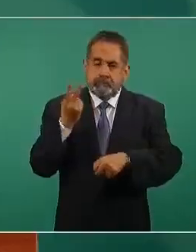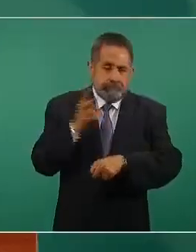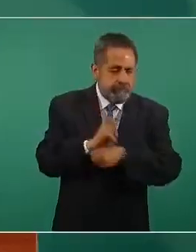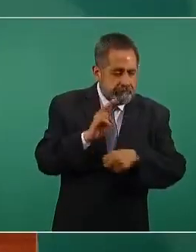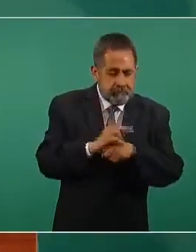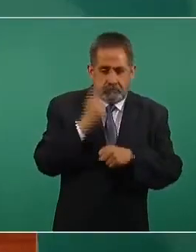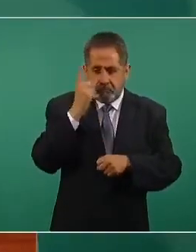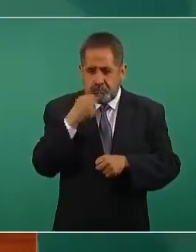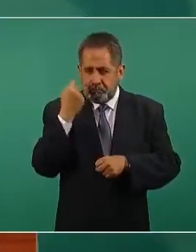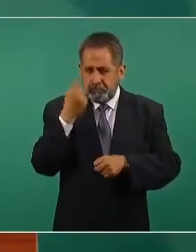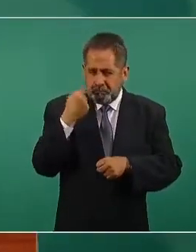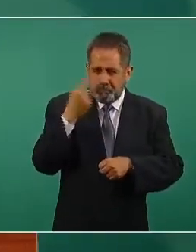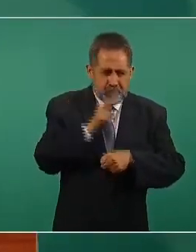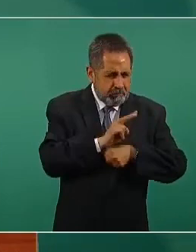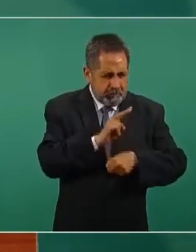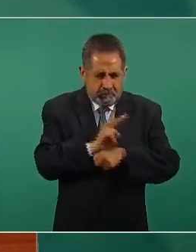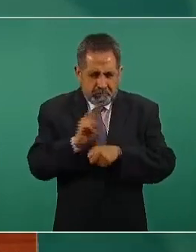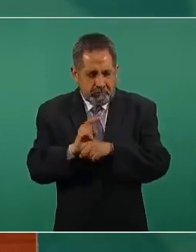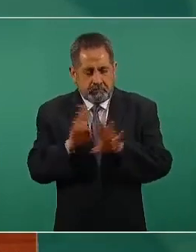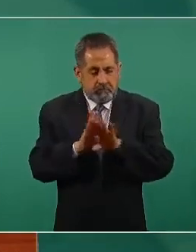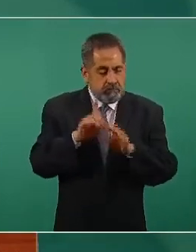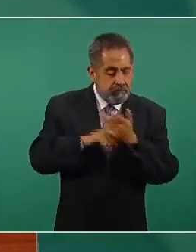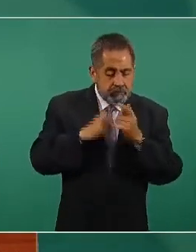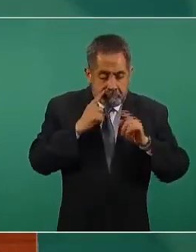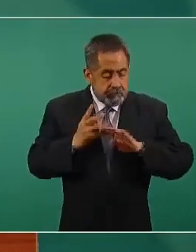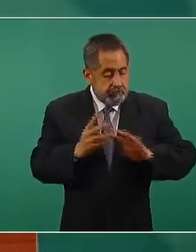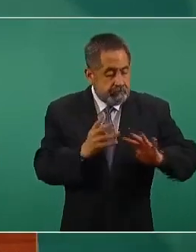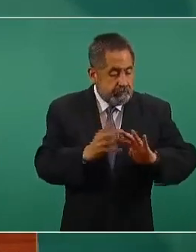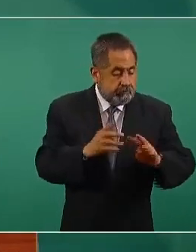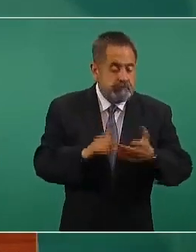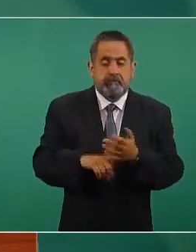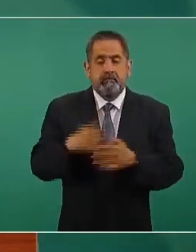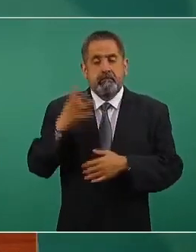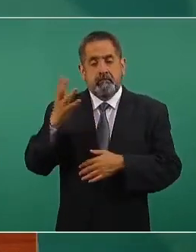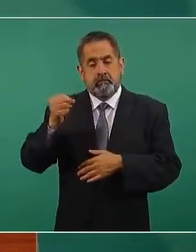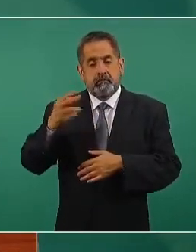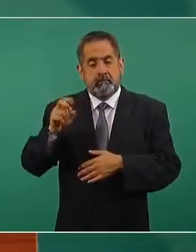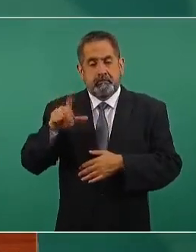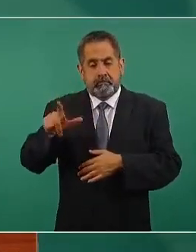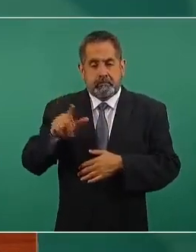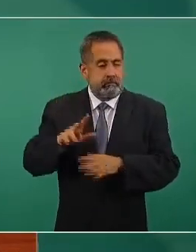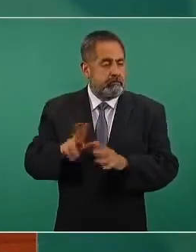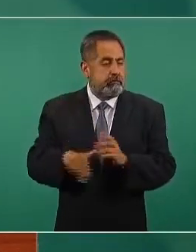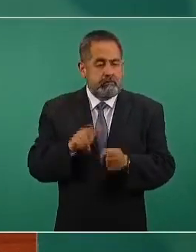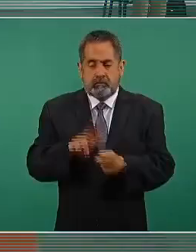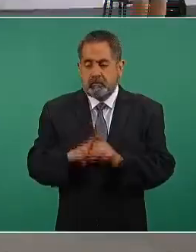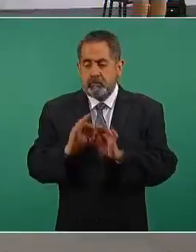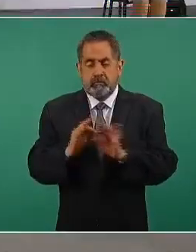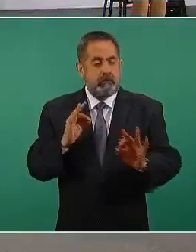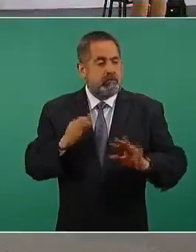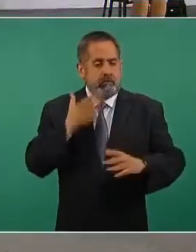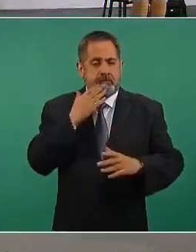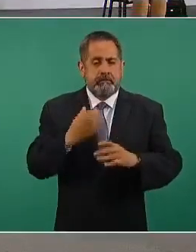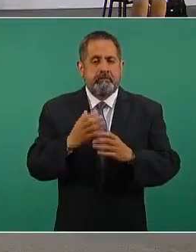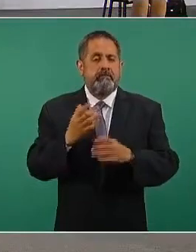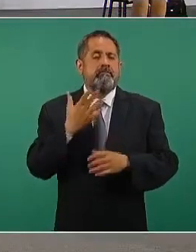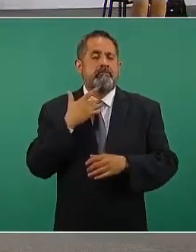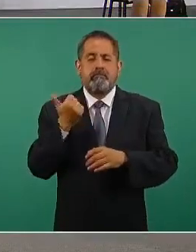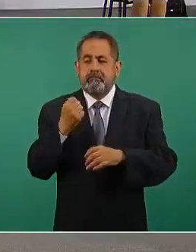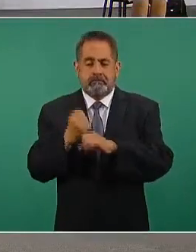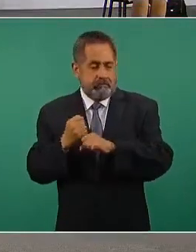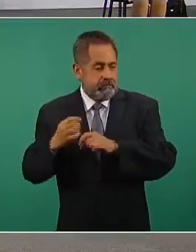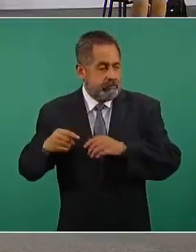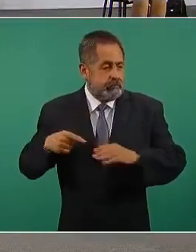cada hora. A las 9:37 horas, da inicio la operación normal del transporte de gasolina en el